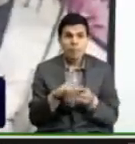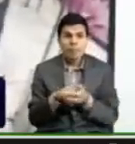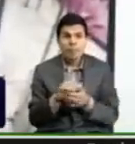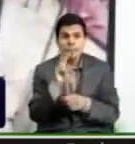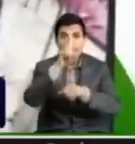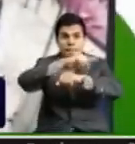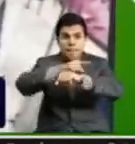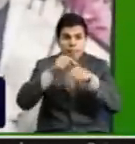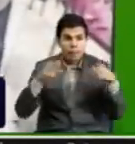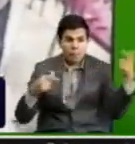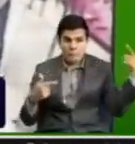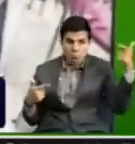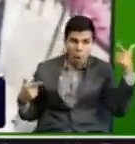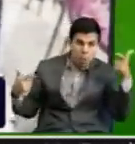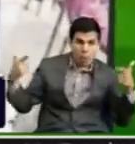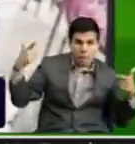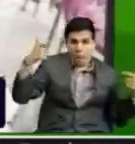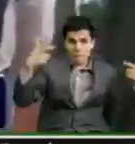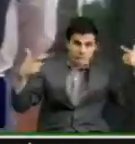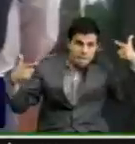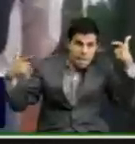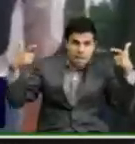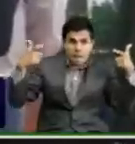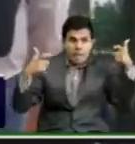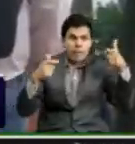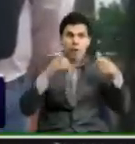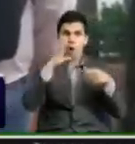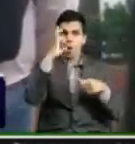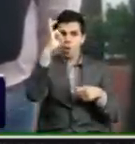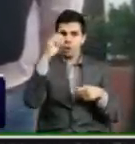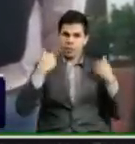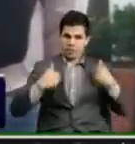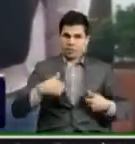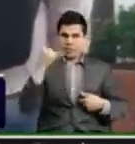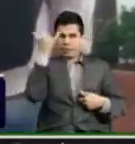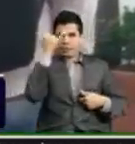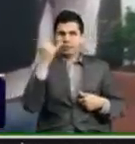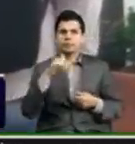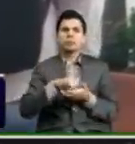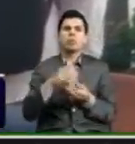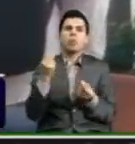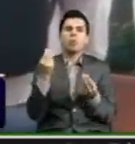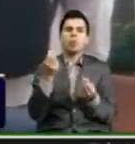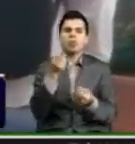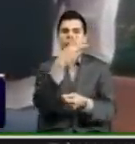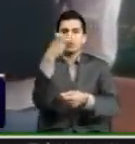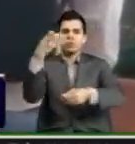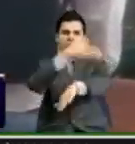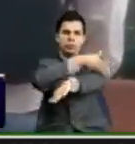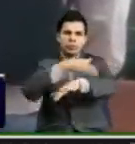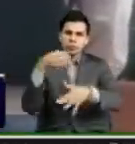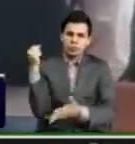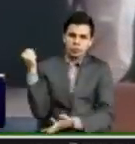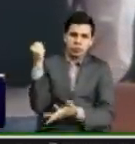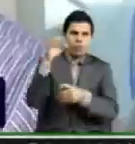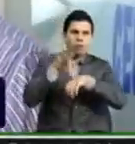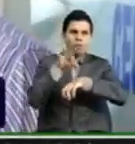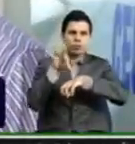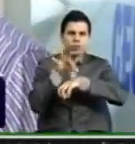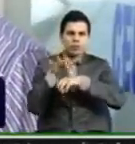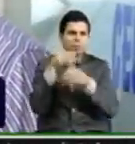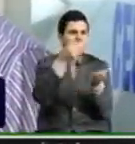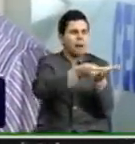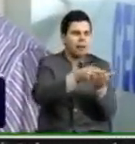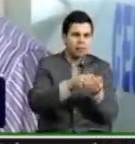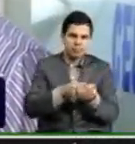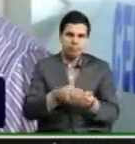minutos los fleteros ya tienen encañonada a su presa, este hombre de camisa azul que llevaba consigo 200 millones de pesos de una fundación. Hubiera